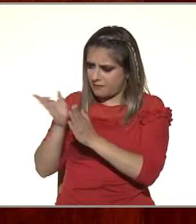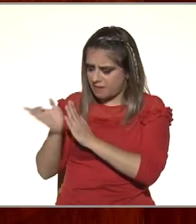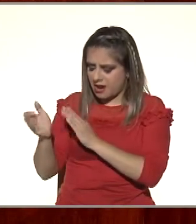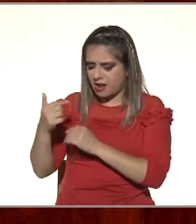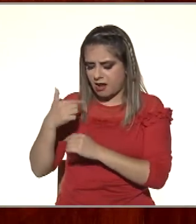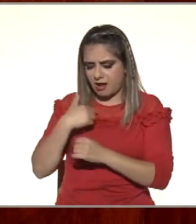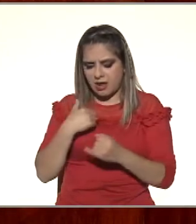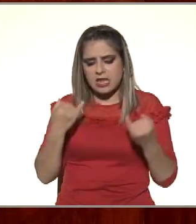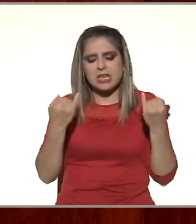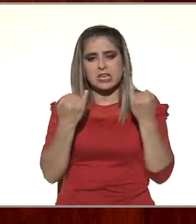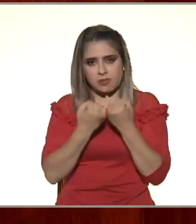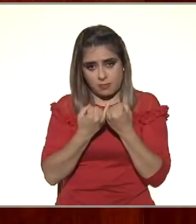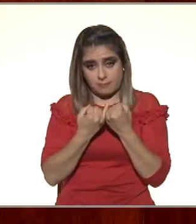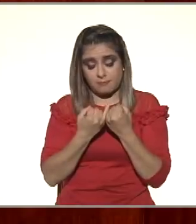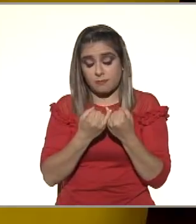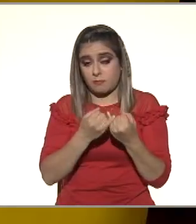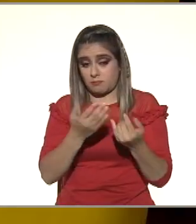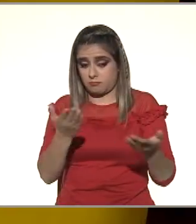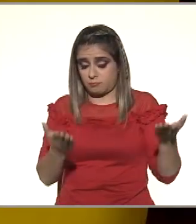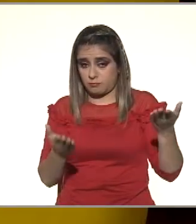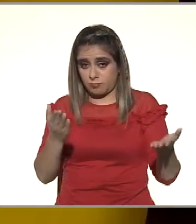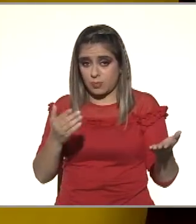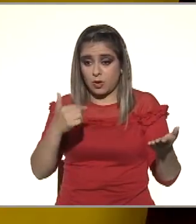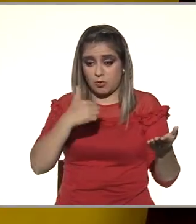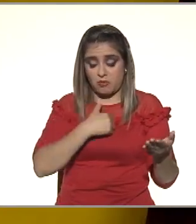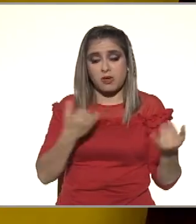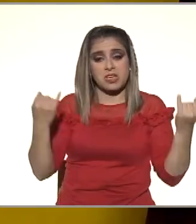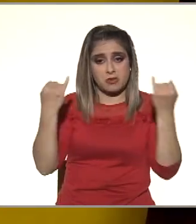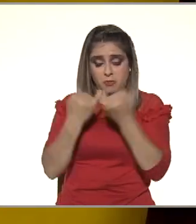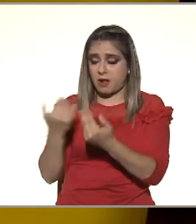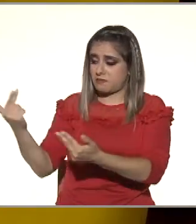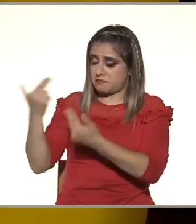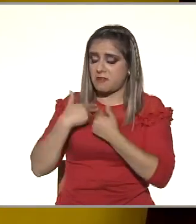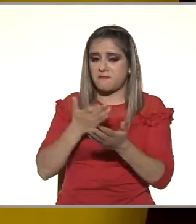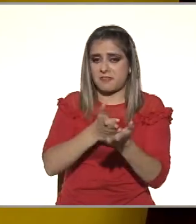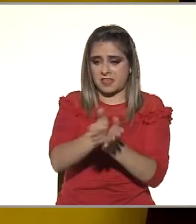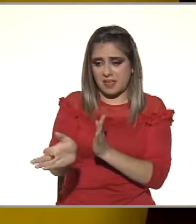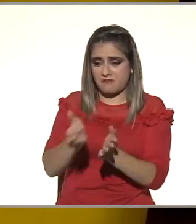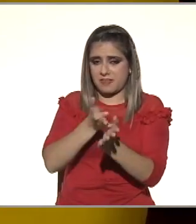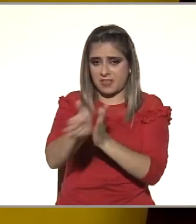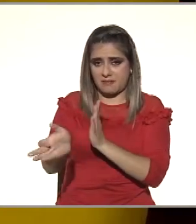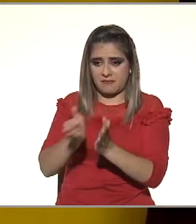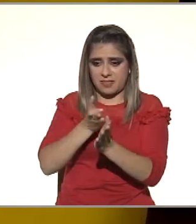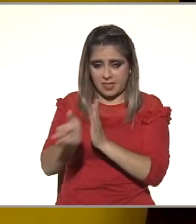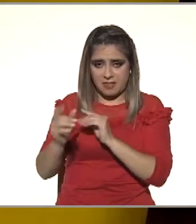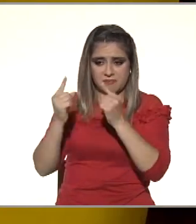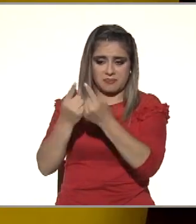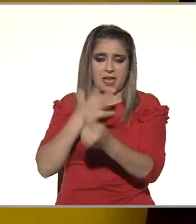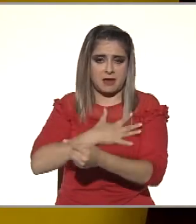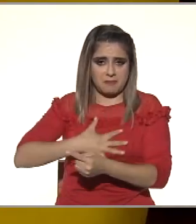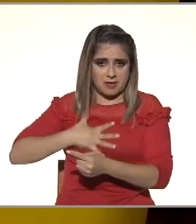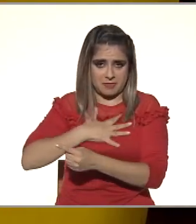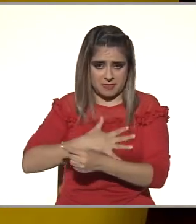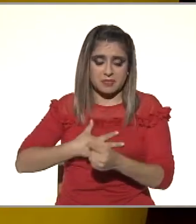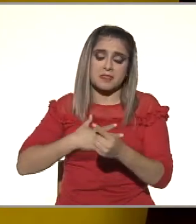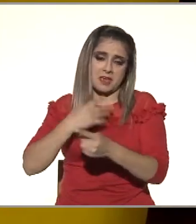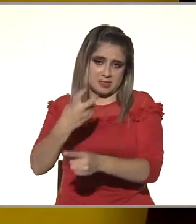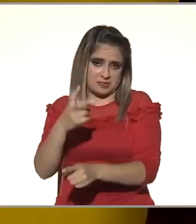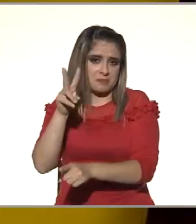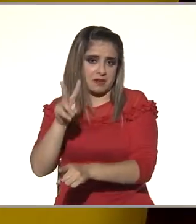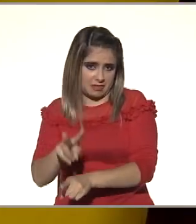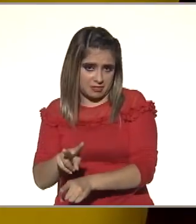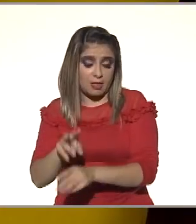eso va a hacer que se vayan a dos extremos. O que repitan el patrón de la infidelidad, entonces, en ese caso, tu mito es real.